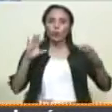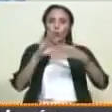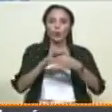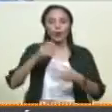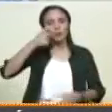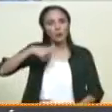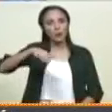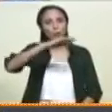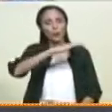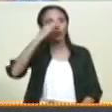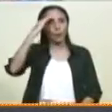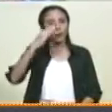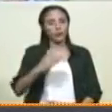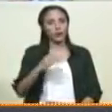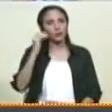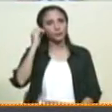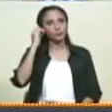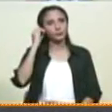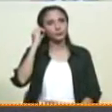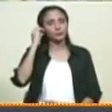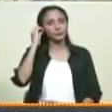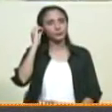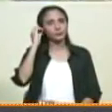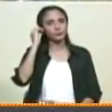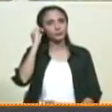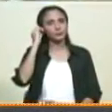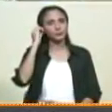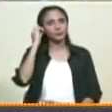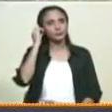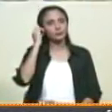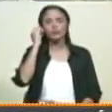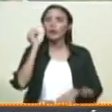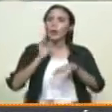Esa es la receta perfecta.